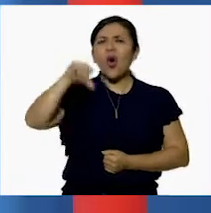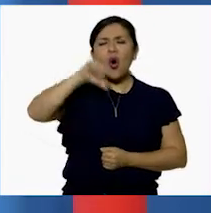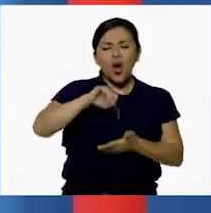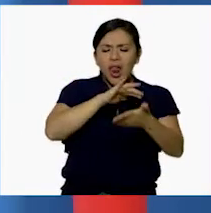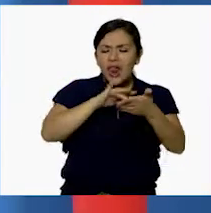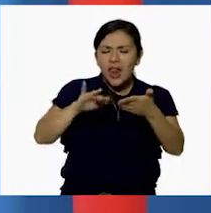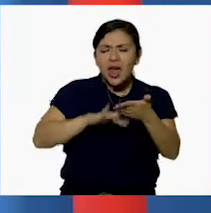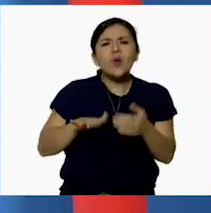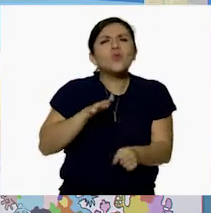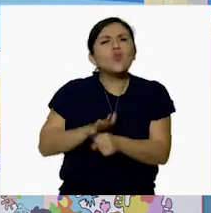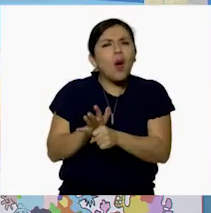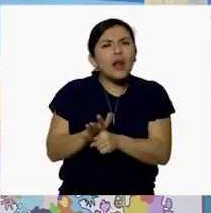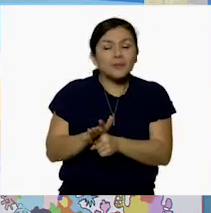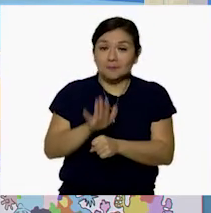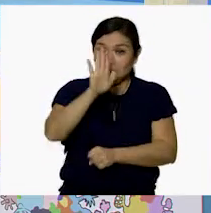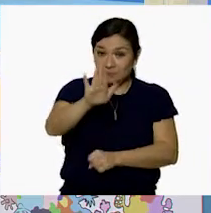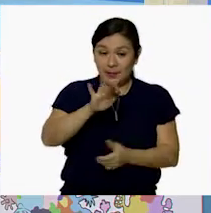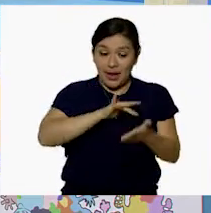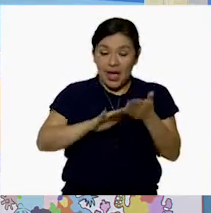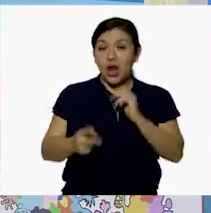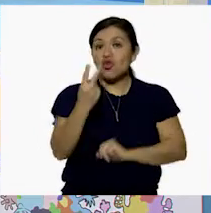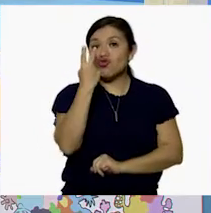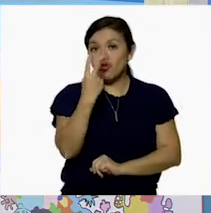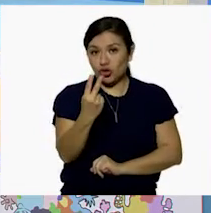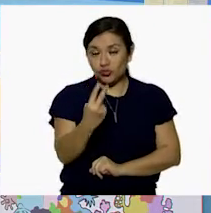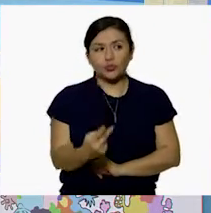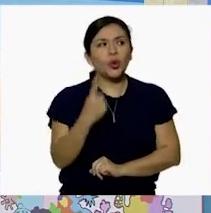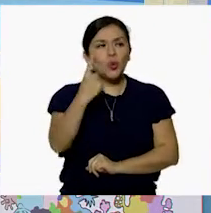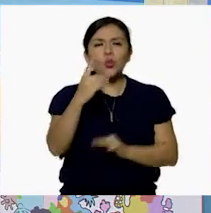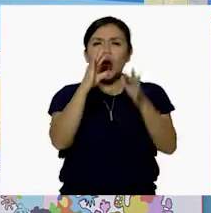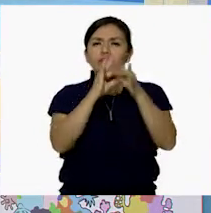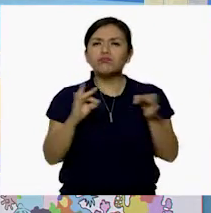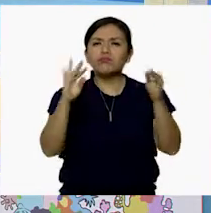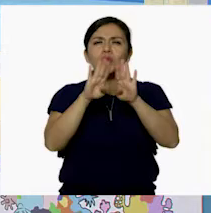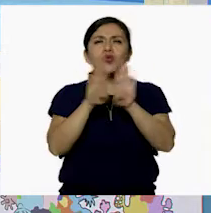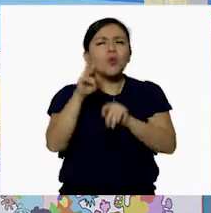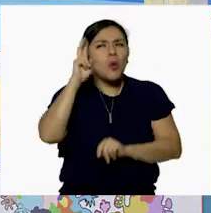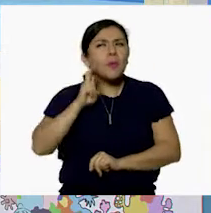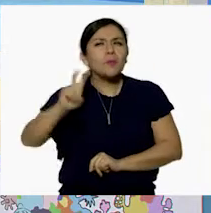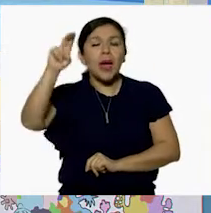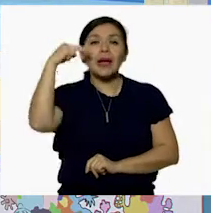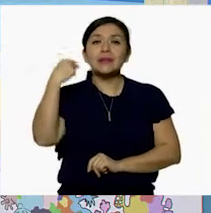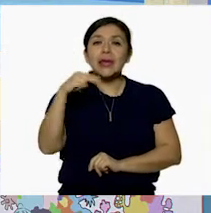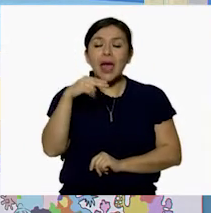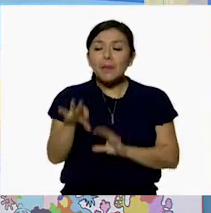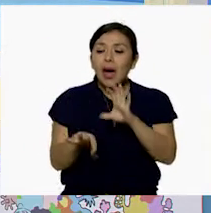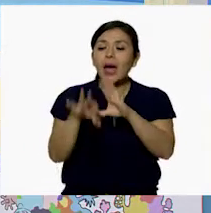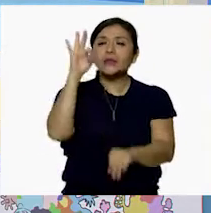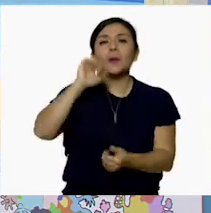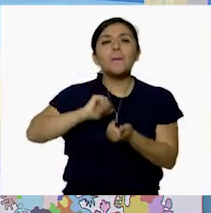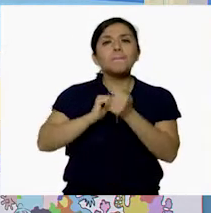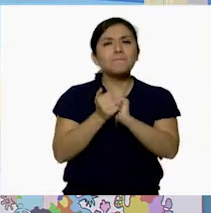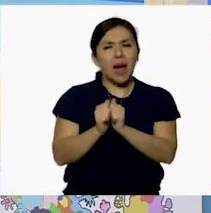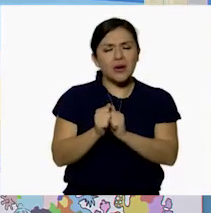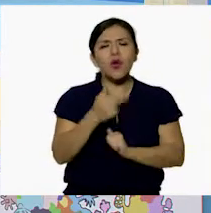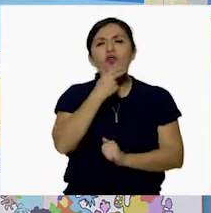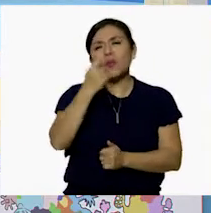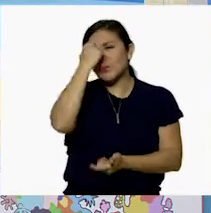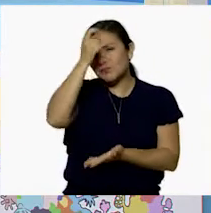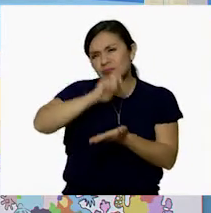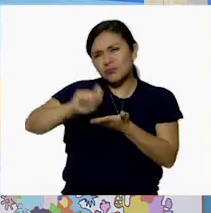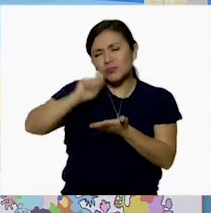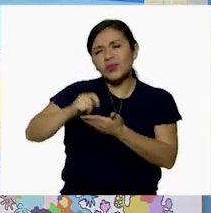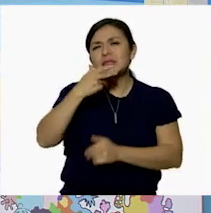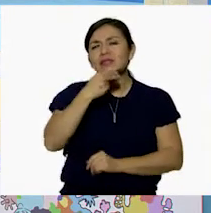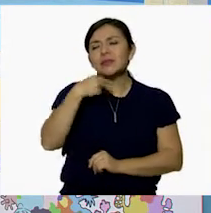literario leeremos hoy? Leeremos 2. Un relato de viaje titulado La elección del pan, del escritor búlgaro